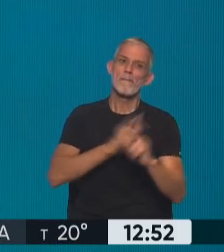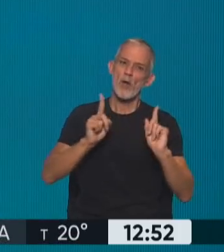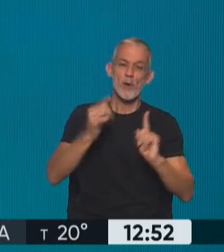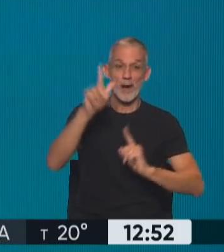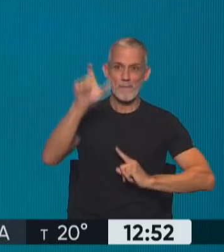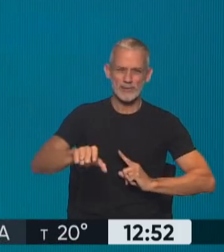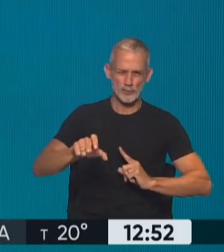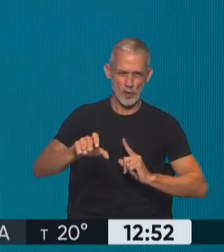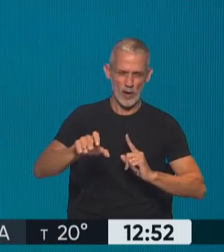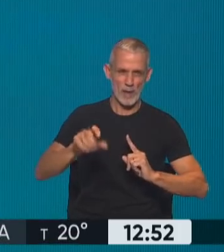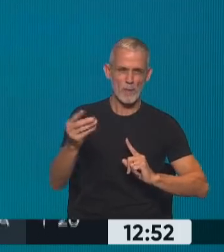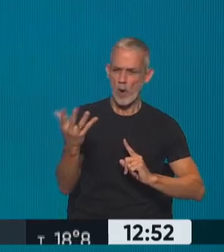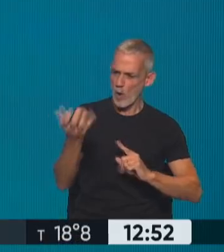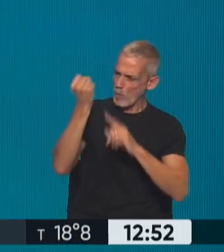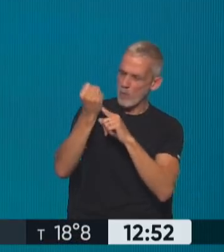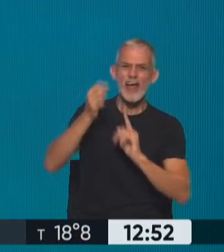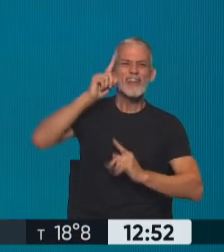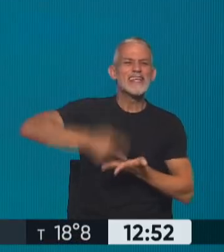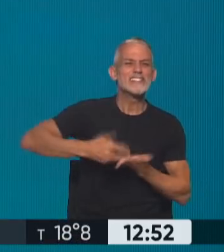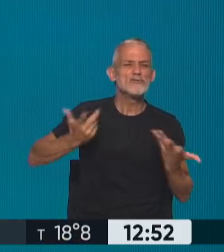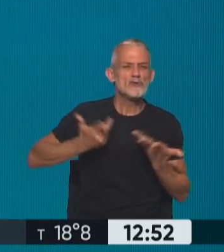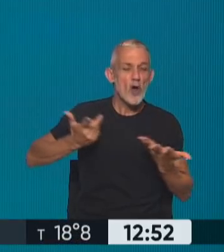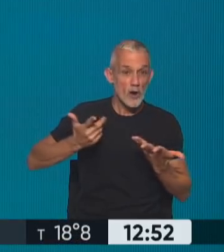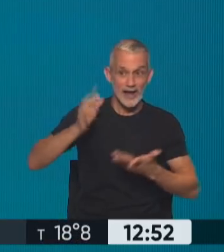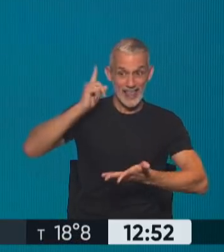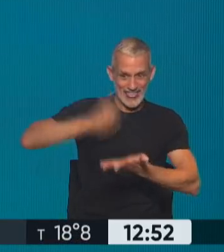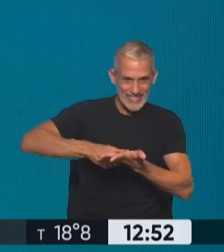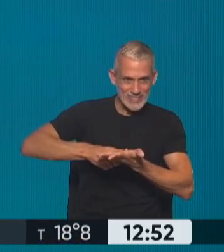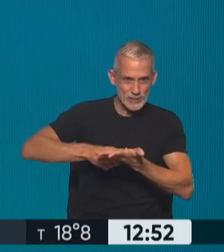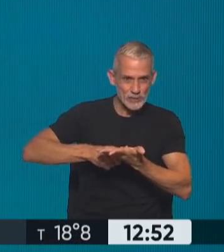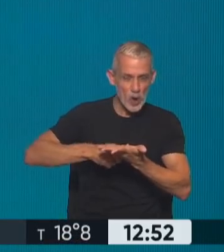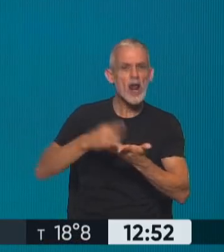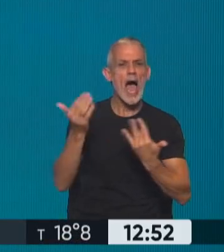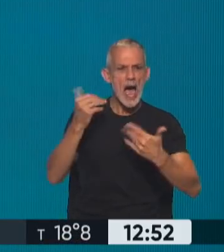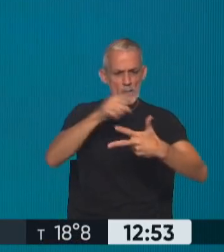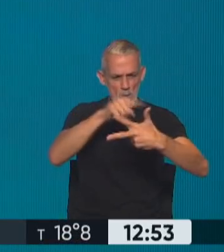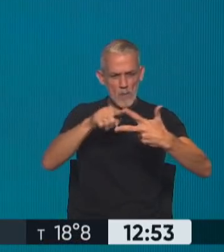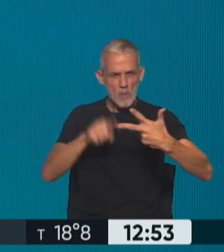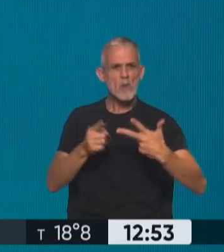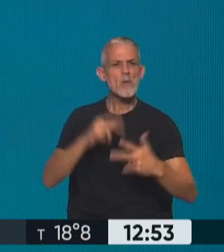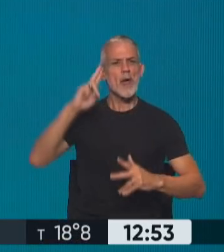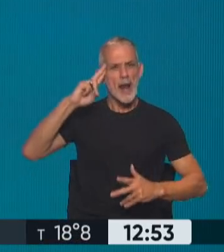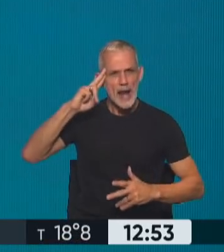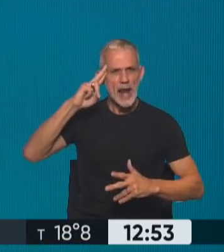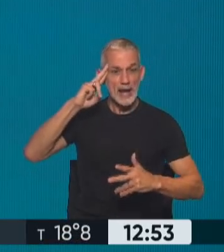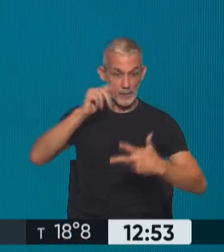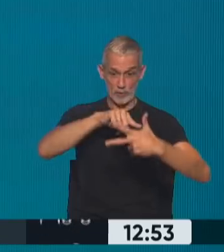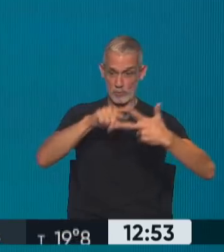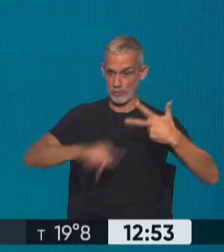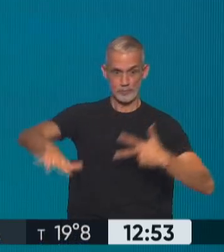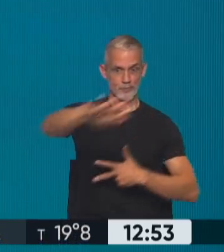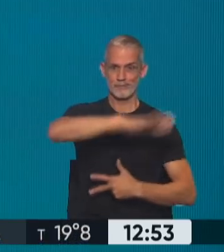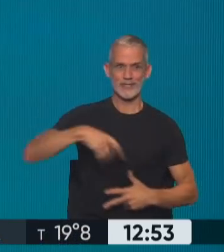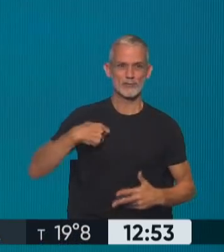alguien adopta una decisión y esa decisión se puede aplicar y es respetada por el conjunto de la